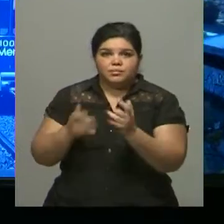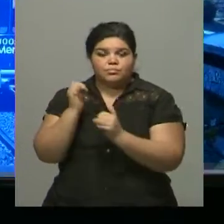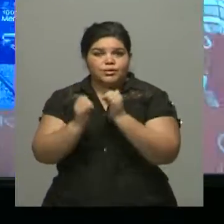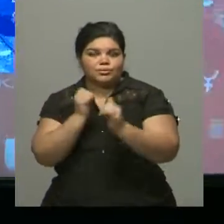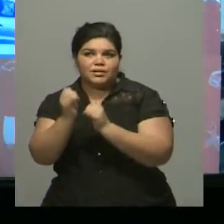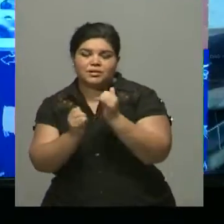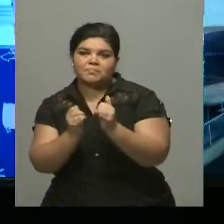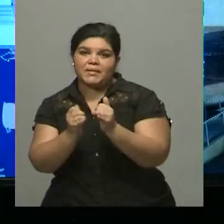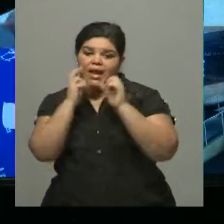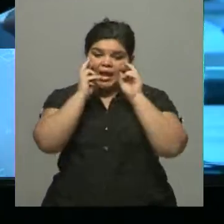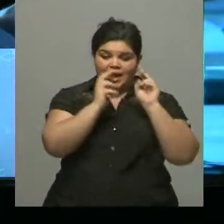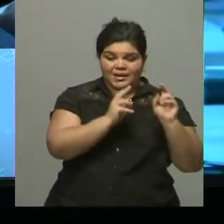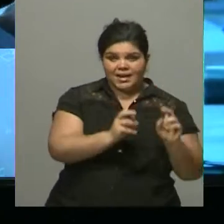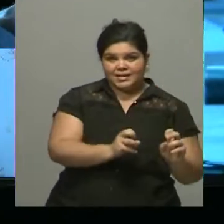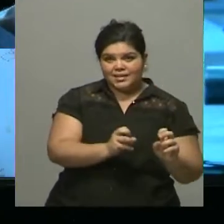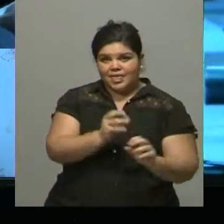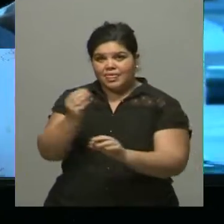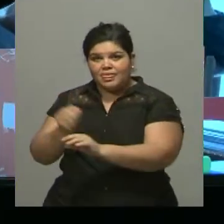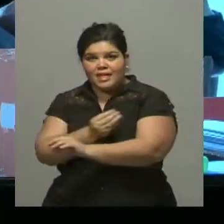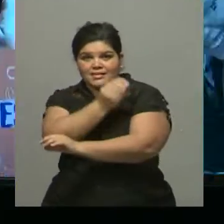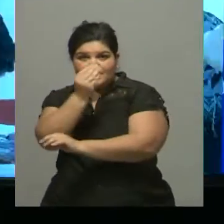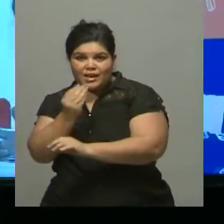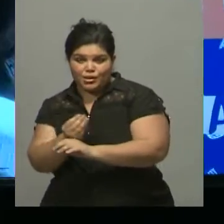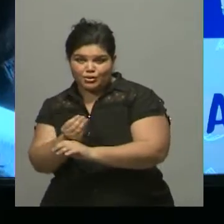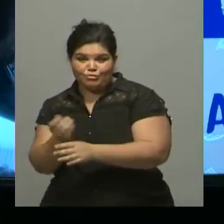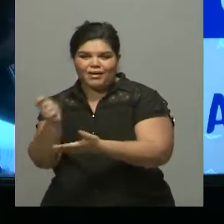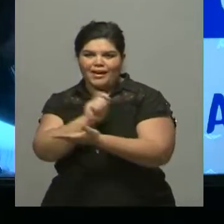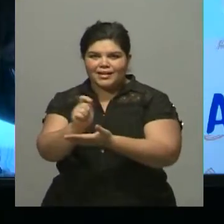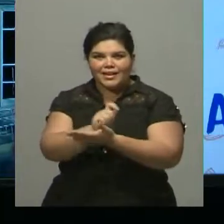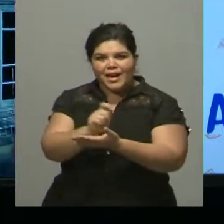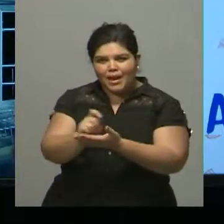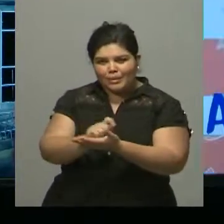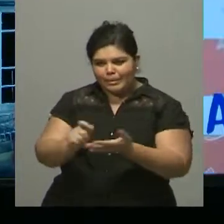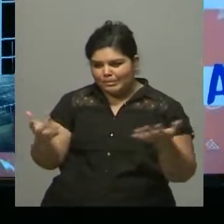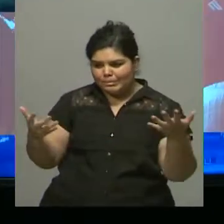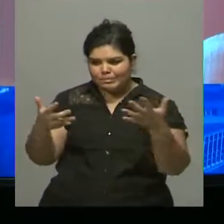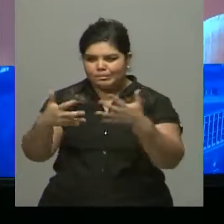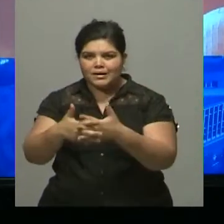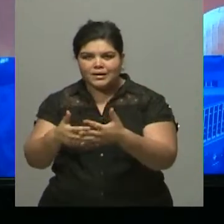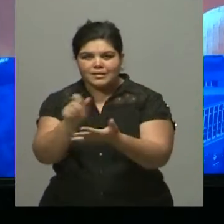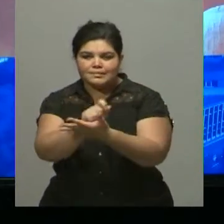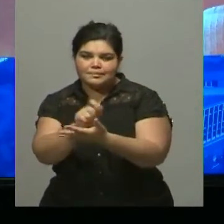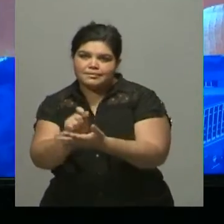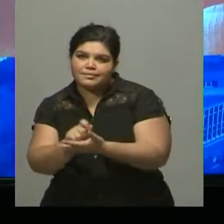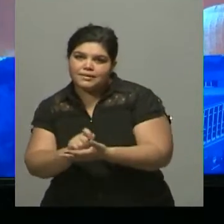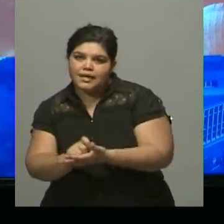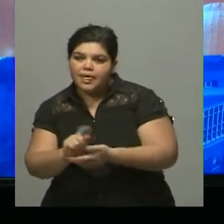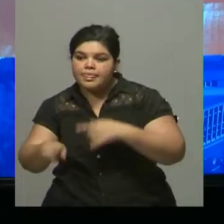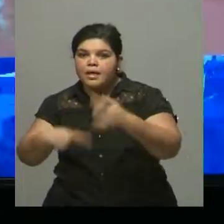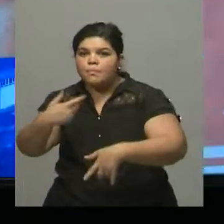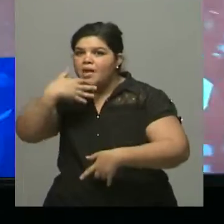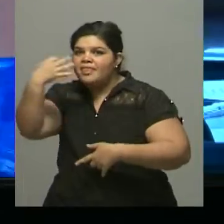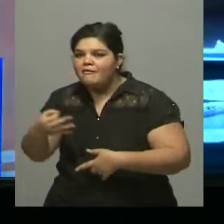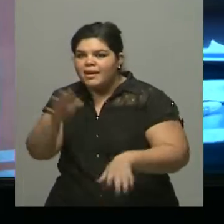el diseño de la política pública, cuando uno lo escribe, que es por el ideal de una implementación, sí, y la implementación